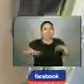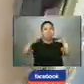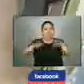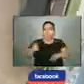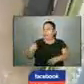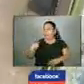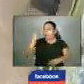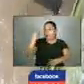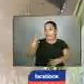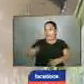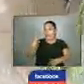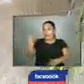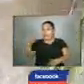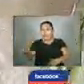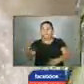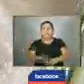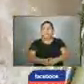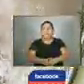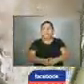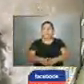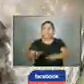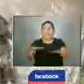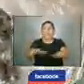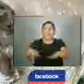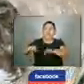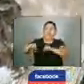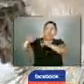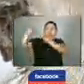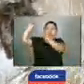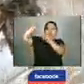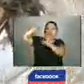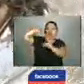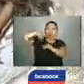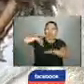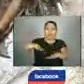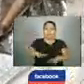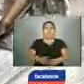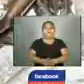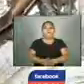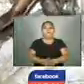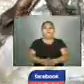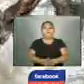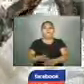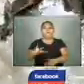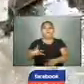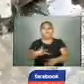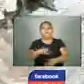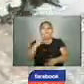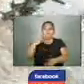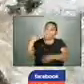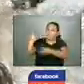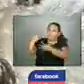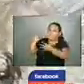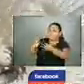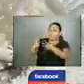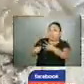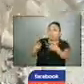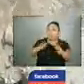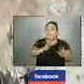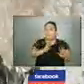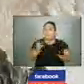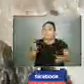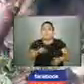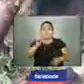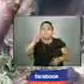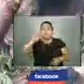Entonces eso hizo de que se aflojara el talud y el árbol pudiera caer. Estamos haciendo la evaluación, ya viene el mod